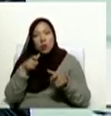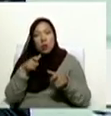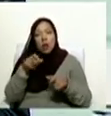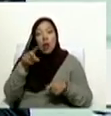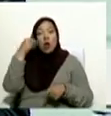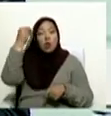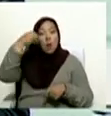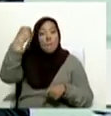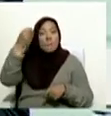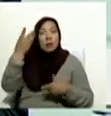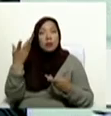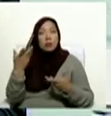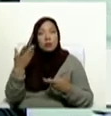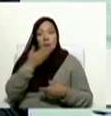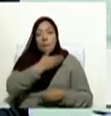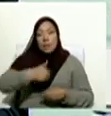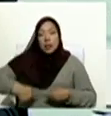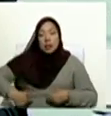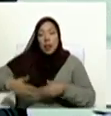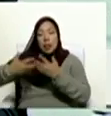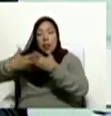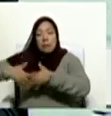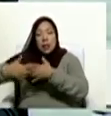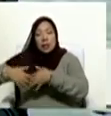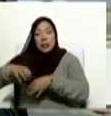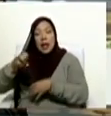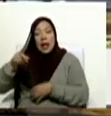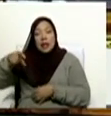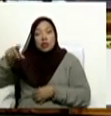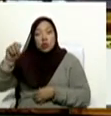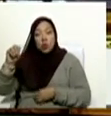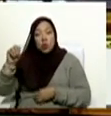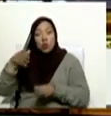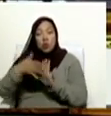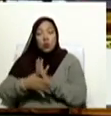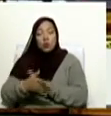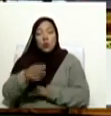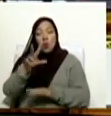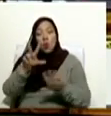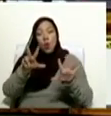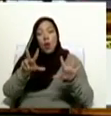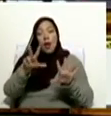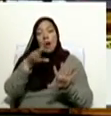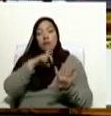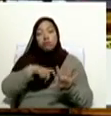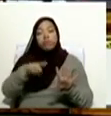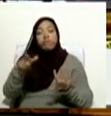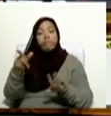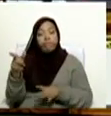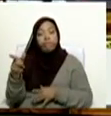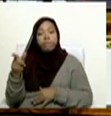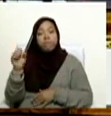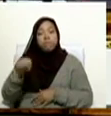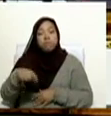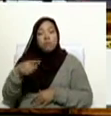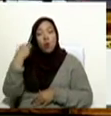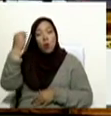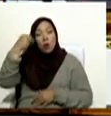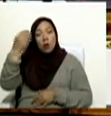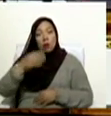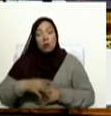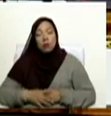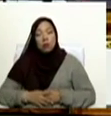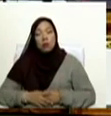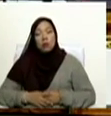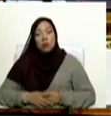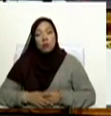que opina el presidente de Leon mó en su filial en Georgetown no es el presidente Leon